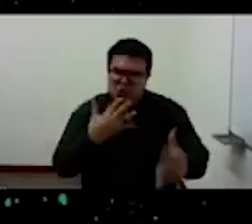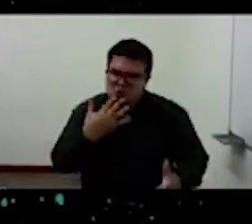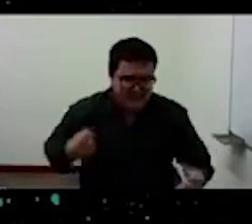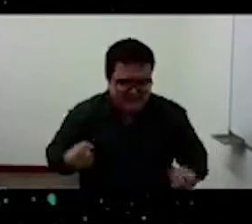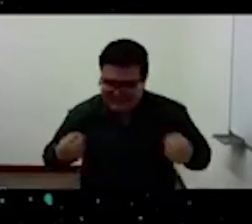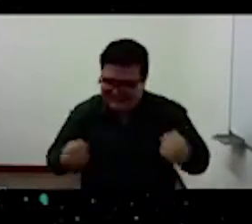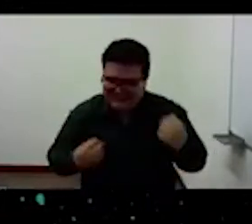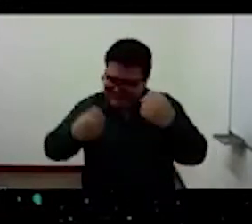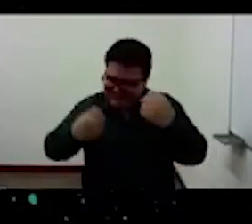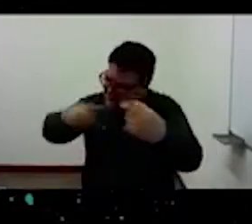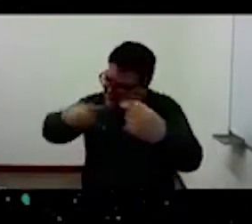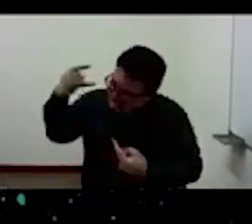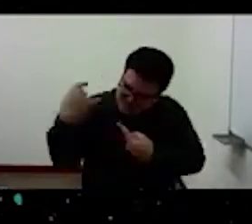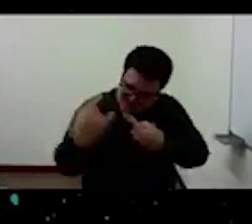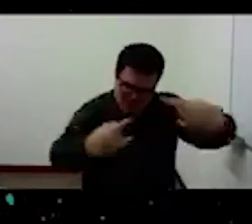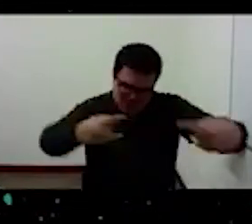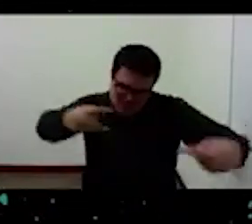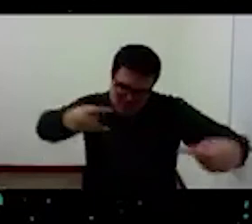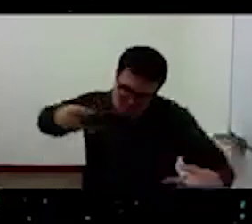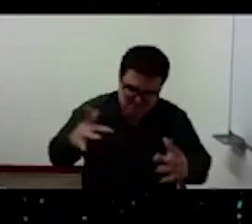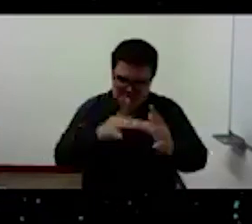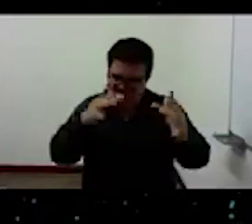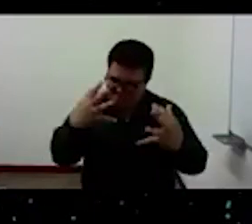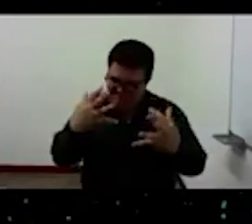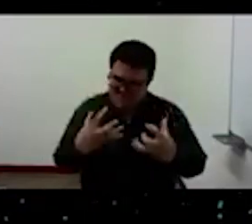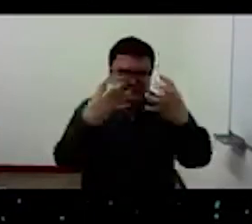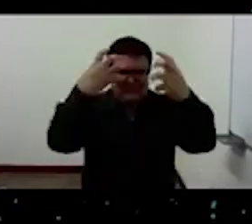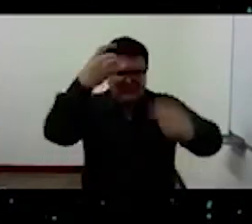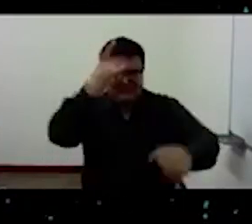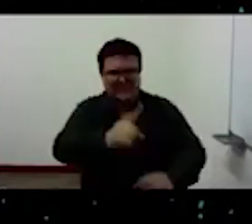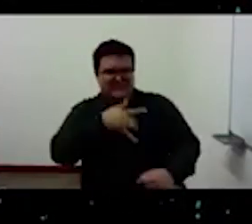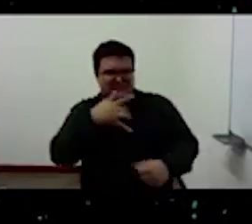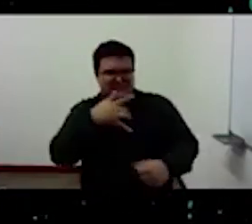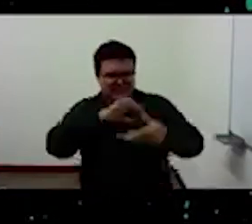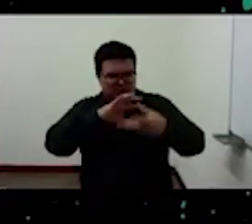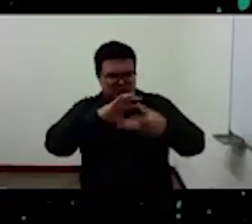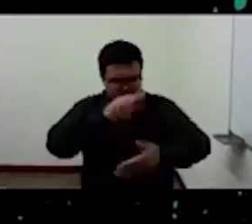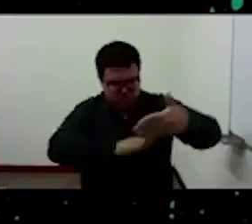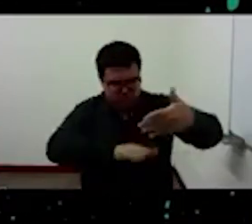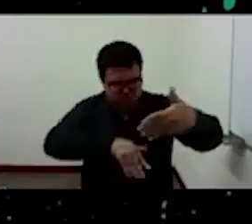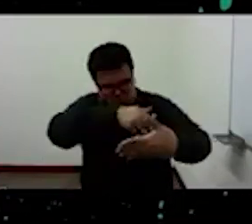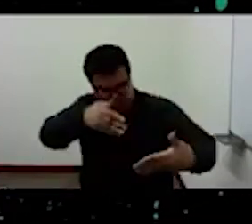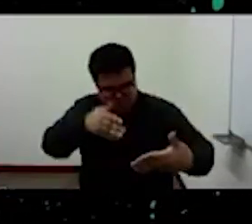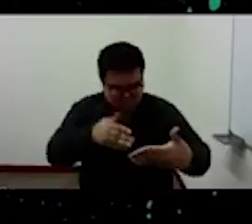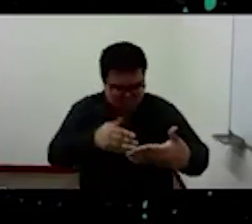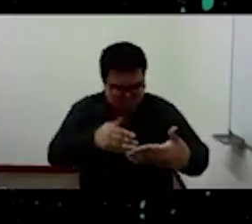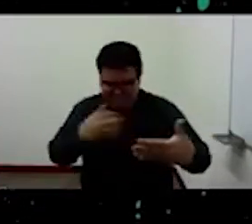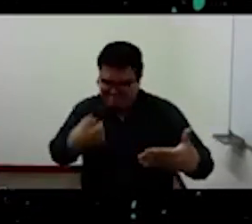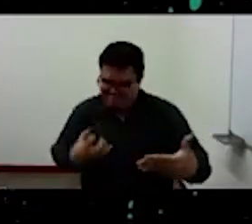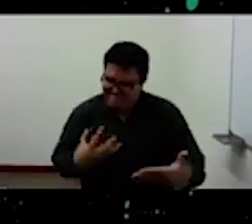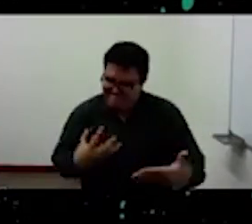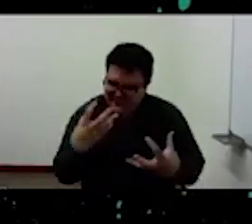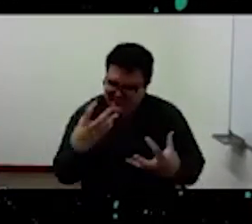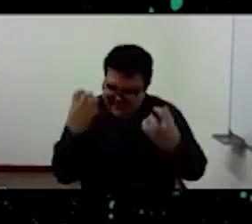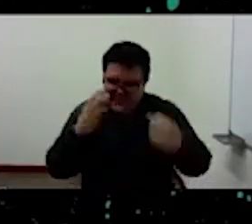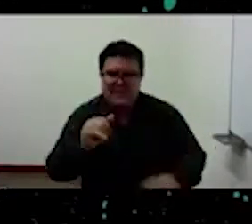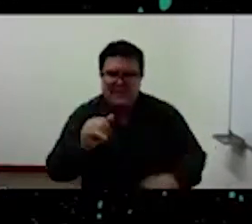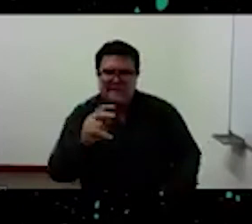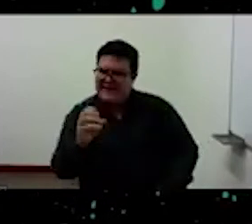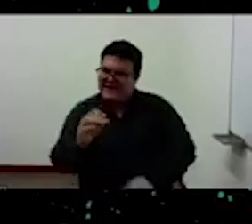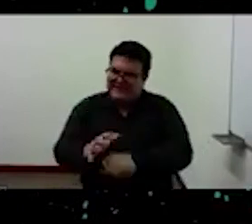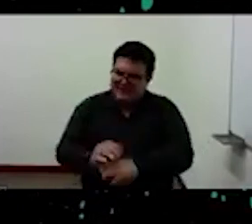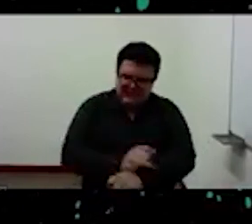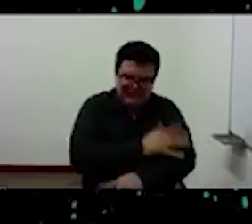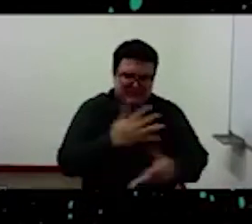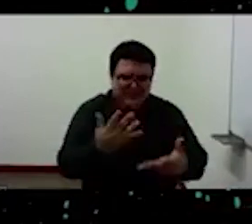permita fijar de una vez por todas la sensación con una pincelada. Desespero de Bacon, que ve cómo se arruinan